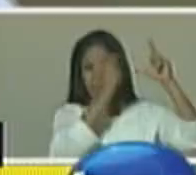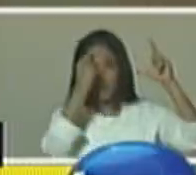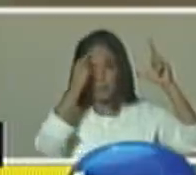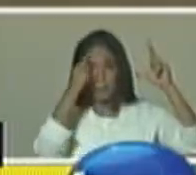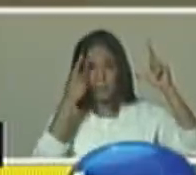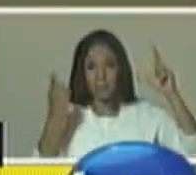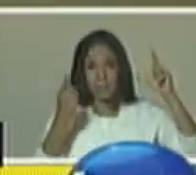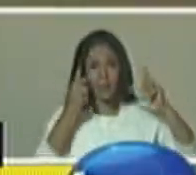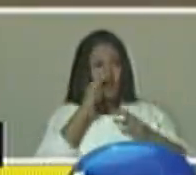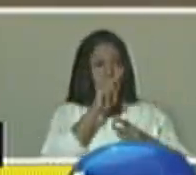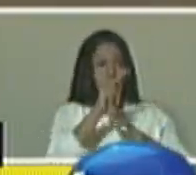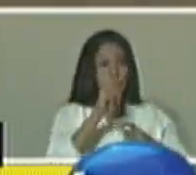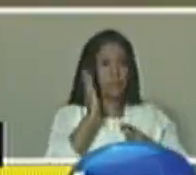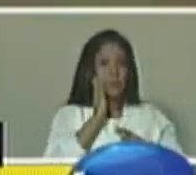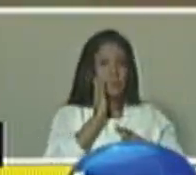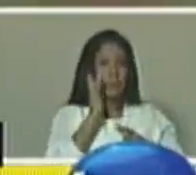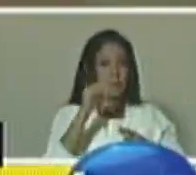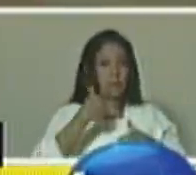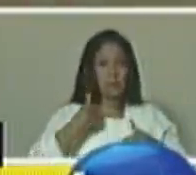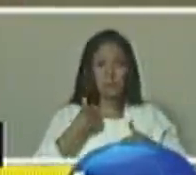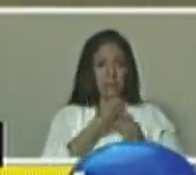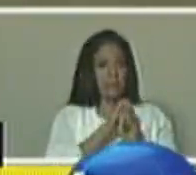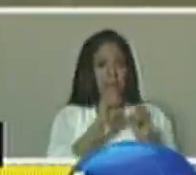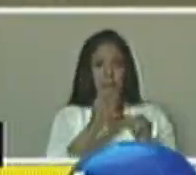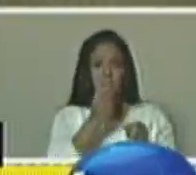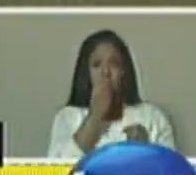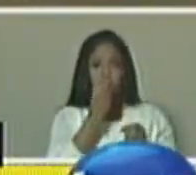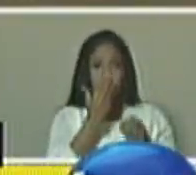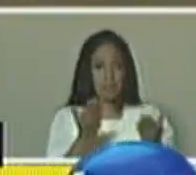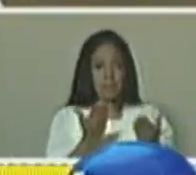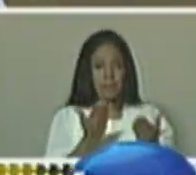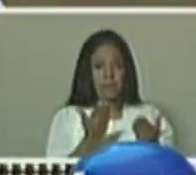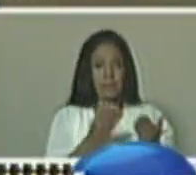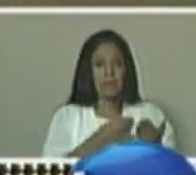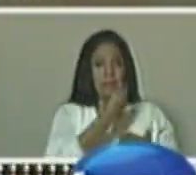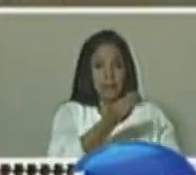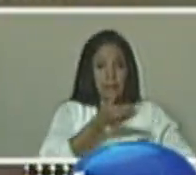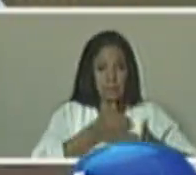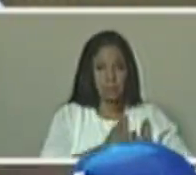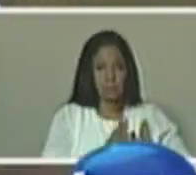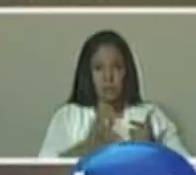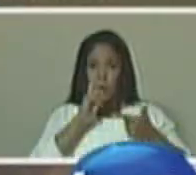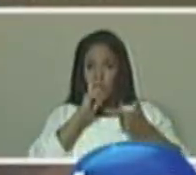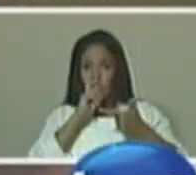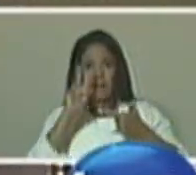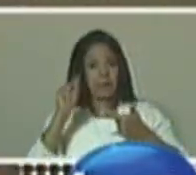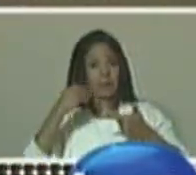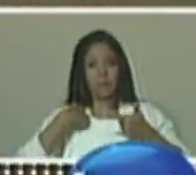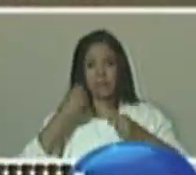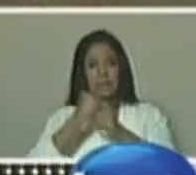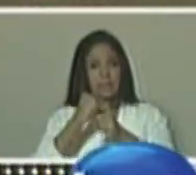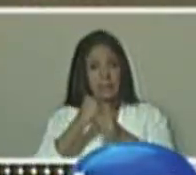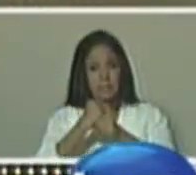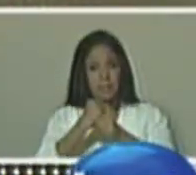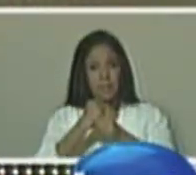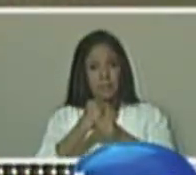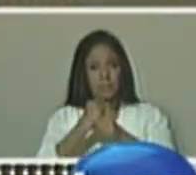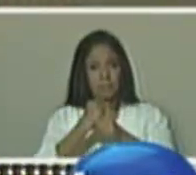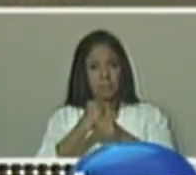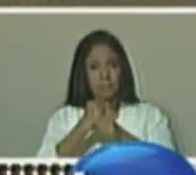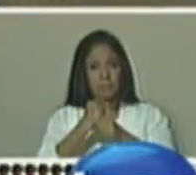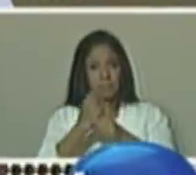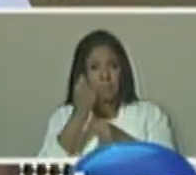una madre que no tenía nada con qué alimentar a sus hijos. A un padre que no tenía empleo para llevar el sustento a su